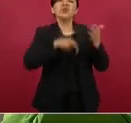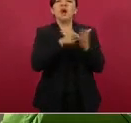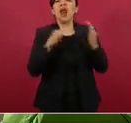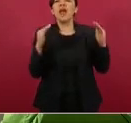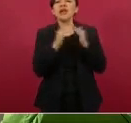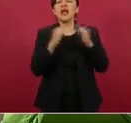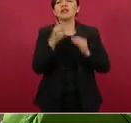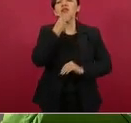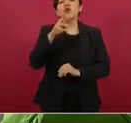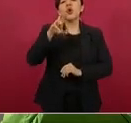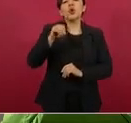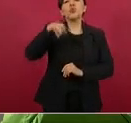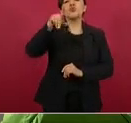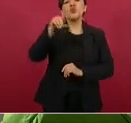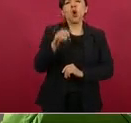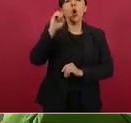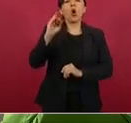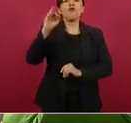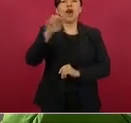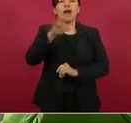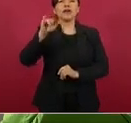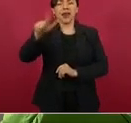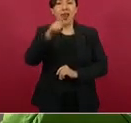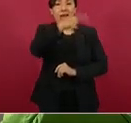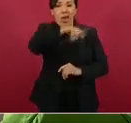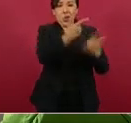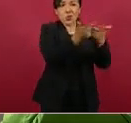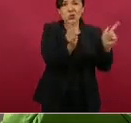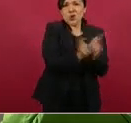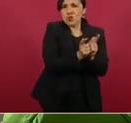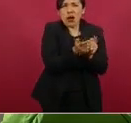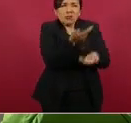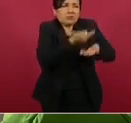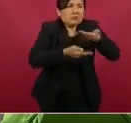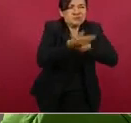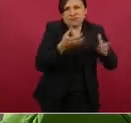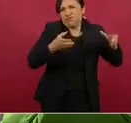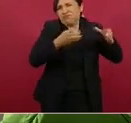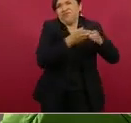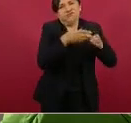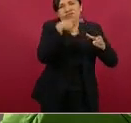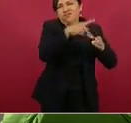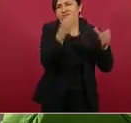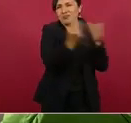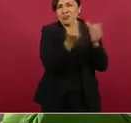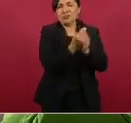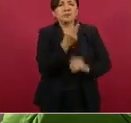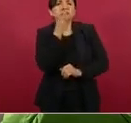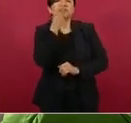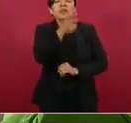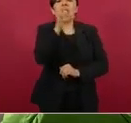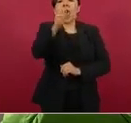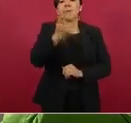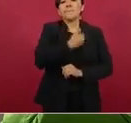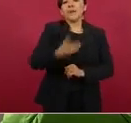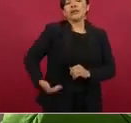de Rómulo Farril, ese grupo compacto de intereses creados le dijo al ciudadano